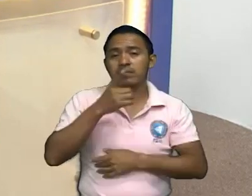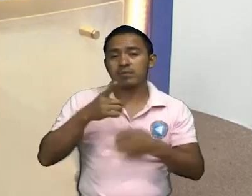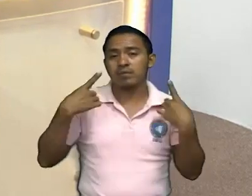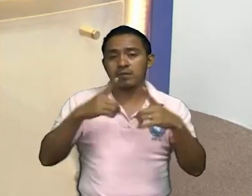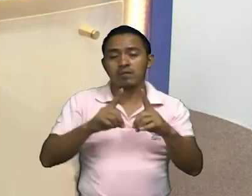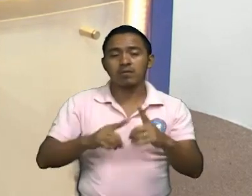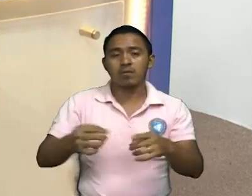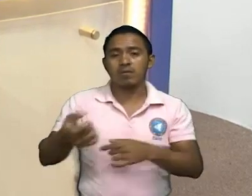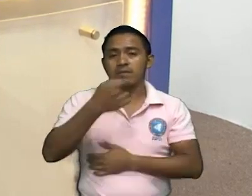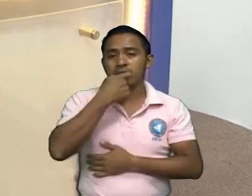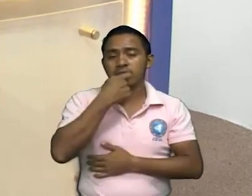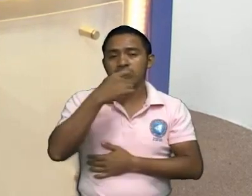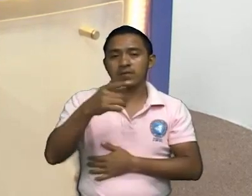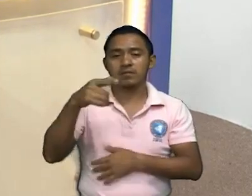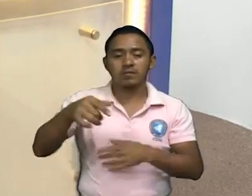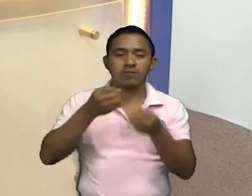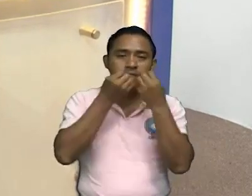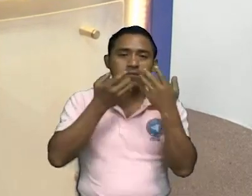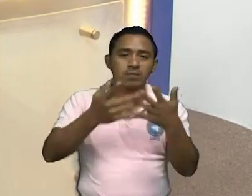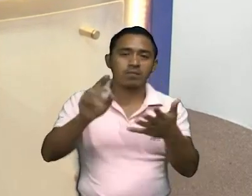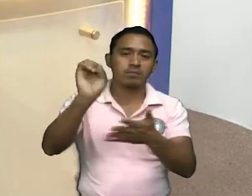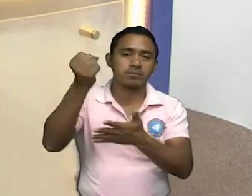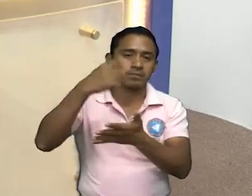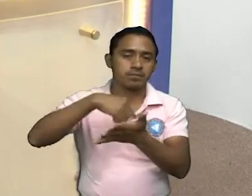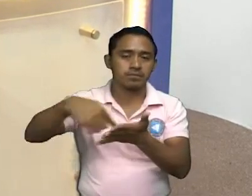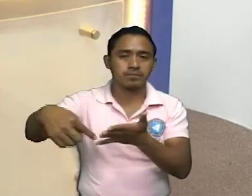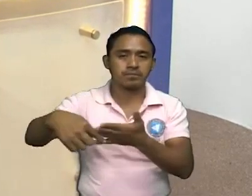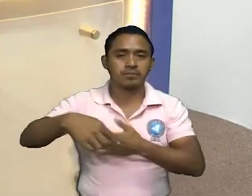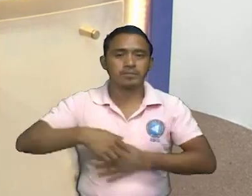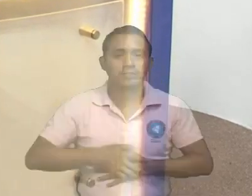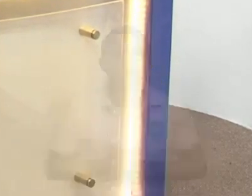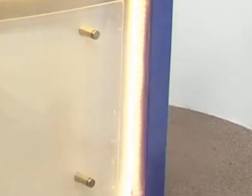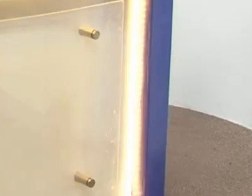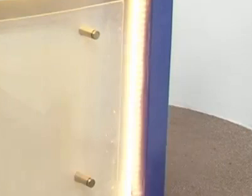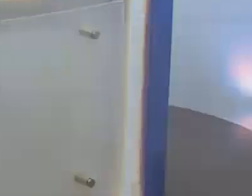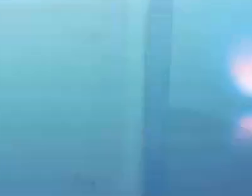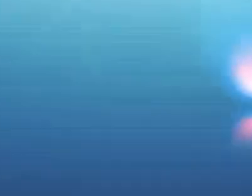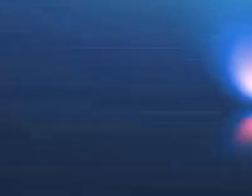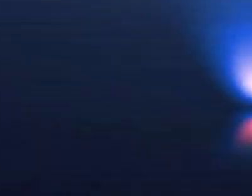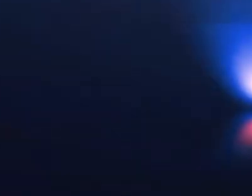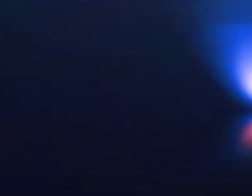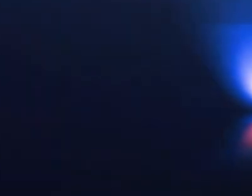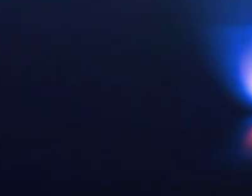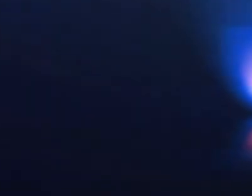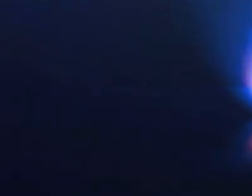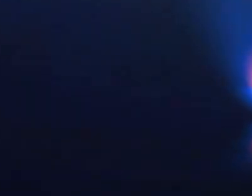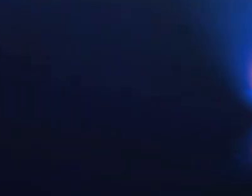de Tránsito Nacional en su reporte semanal. Veamos.